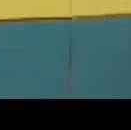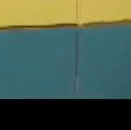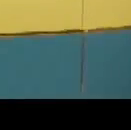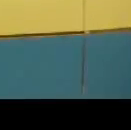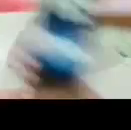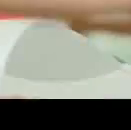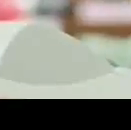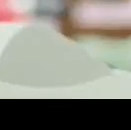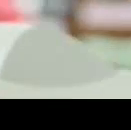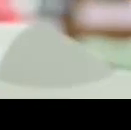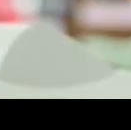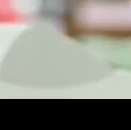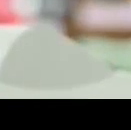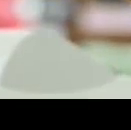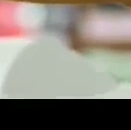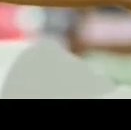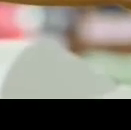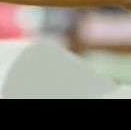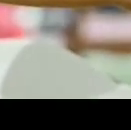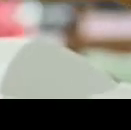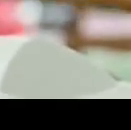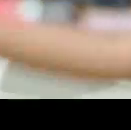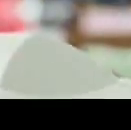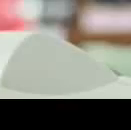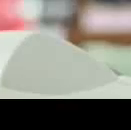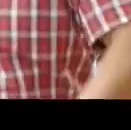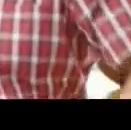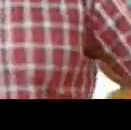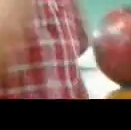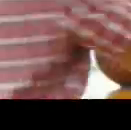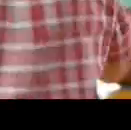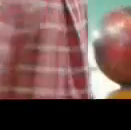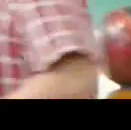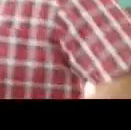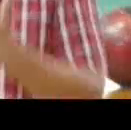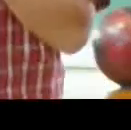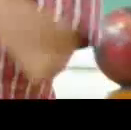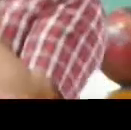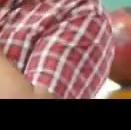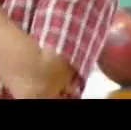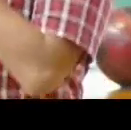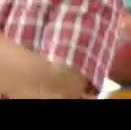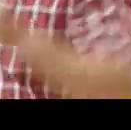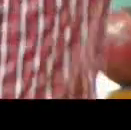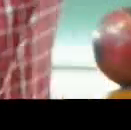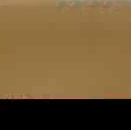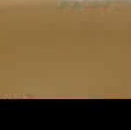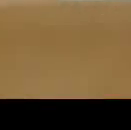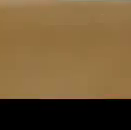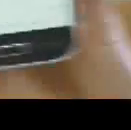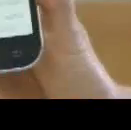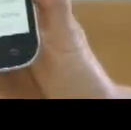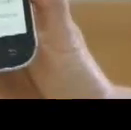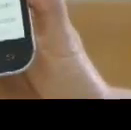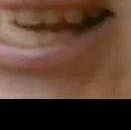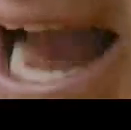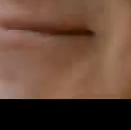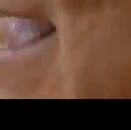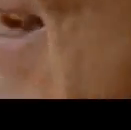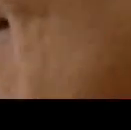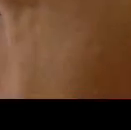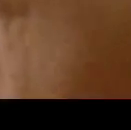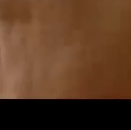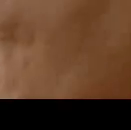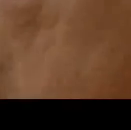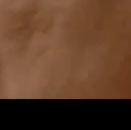evita las molestias de pagar en efectivo paga digitalmente es fácil práctico y seguro así ganamos todos porque al pagar con medios